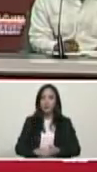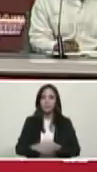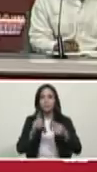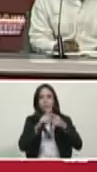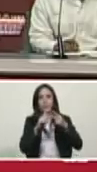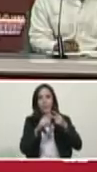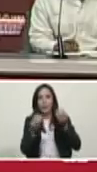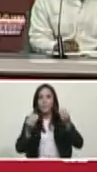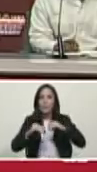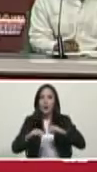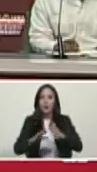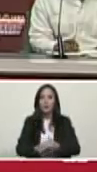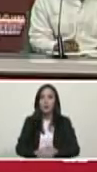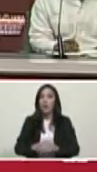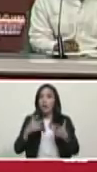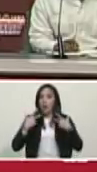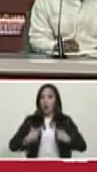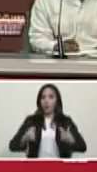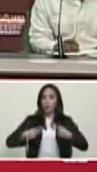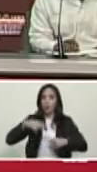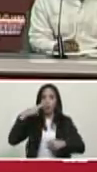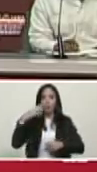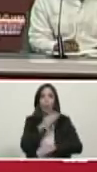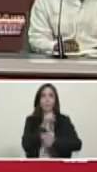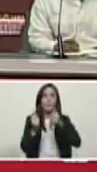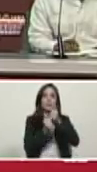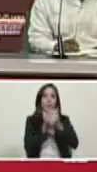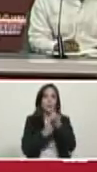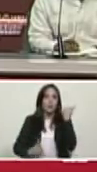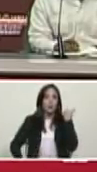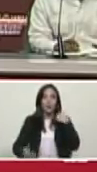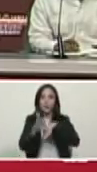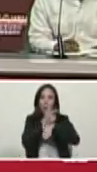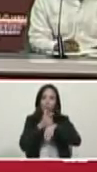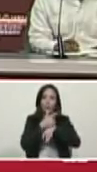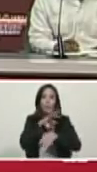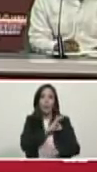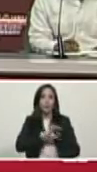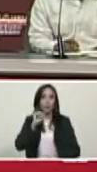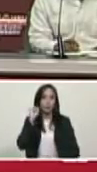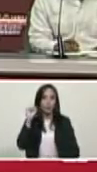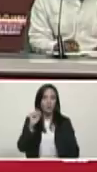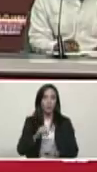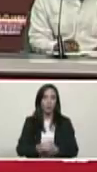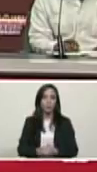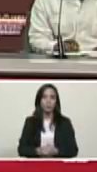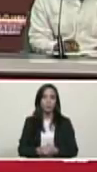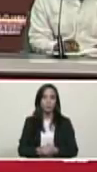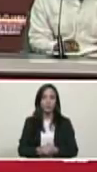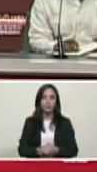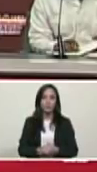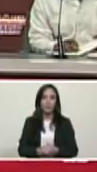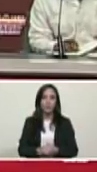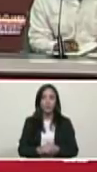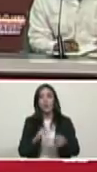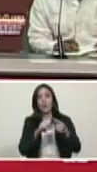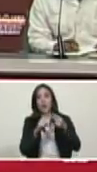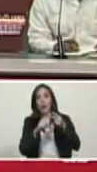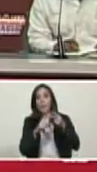compañero aristóbulo istúriz vicepresidente del gobierno para el socialismo compañero